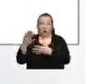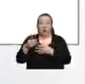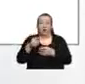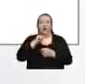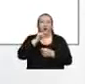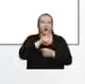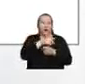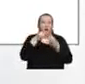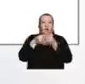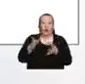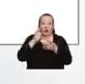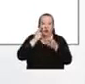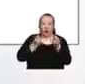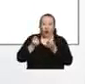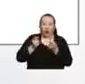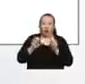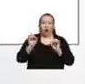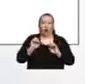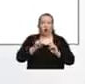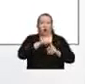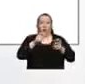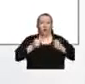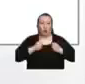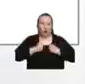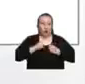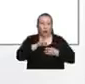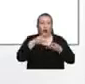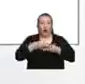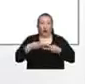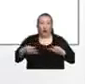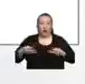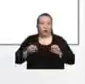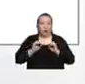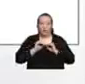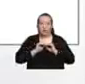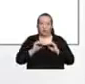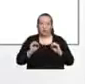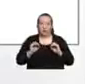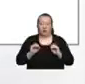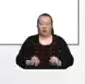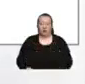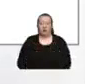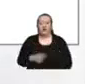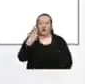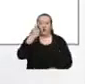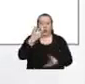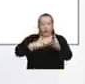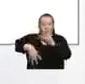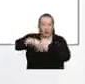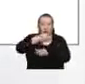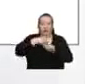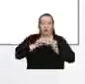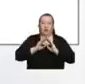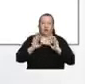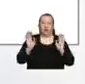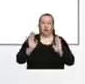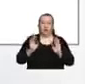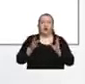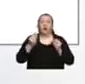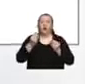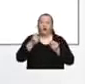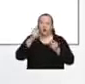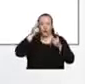realmente han declarado en su patrimonio las cosas se trata de simulación porque el grado de afinidad